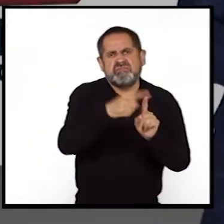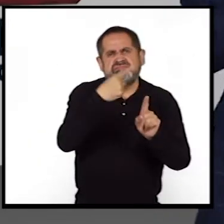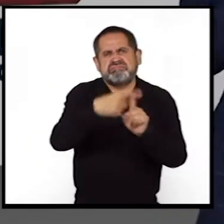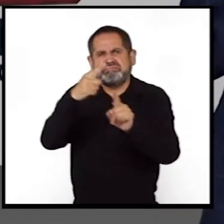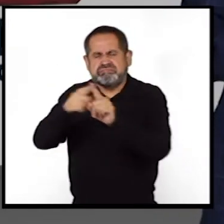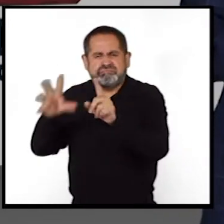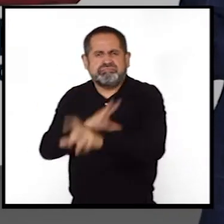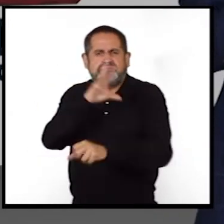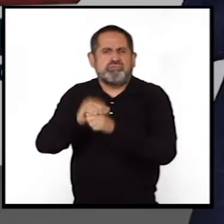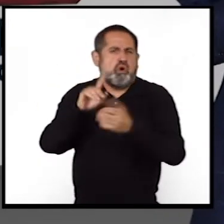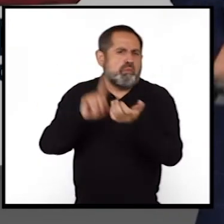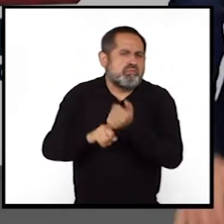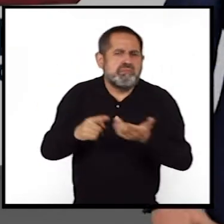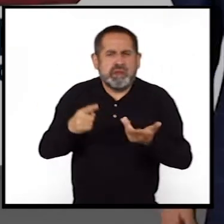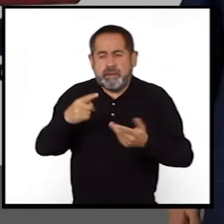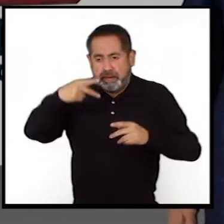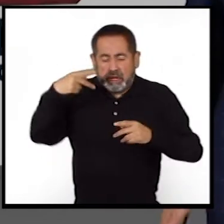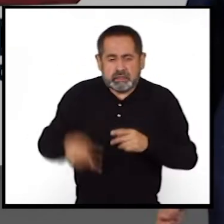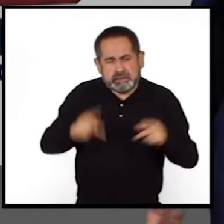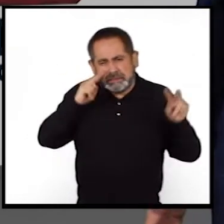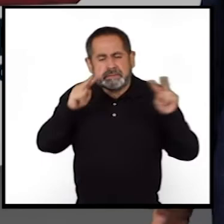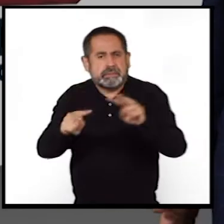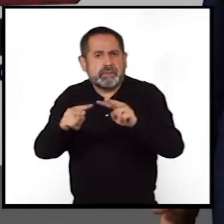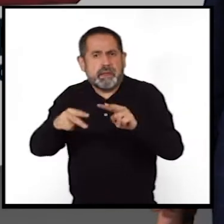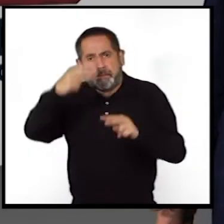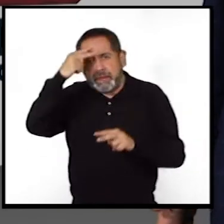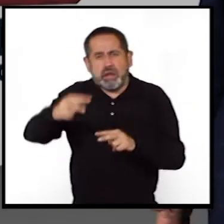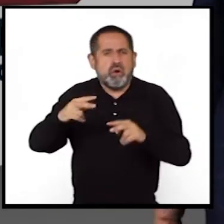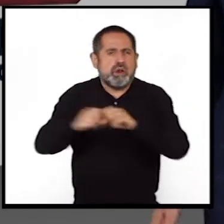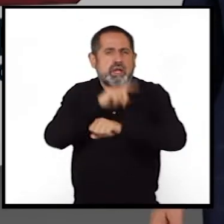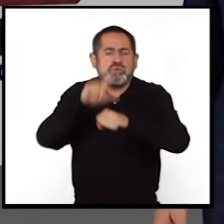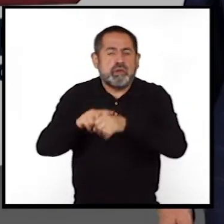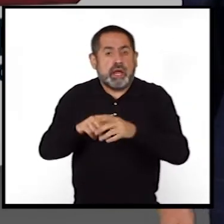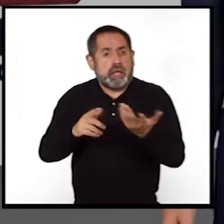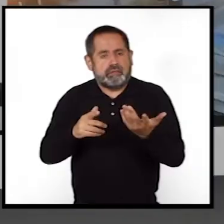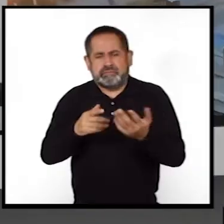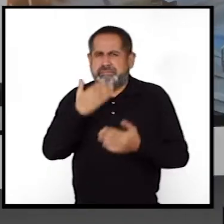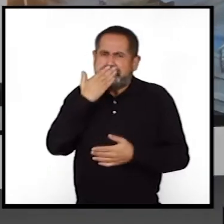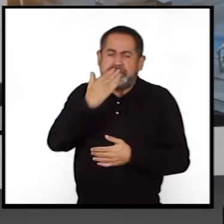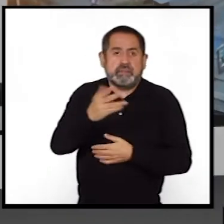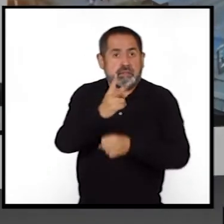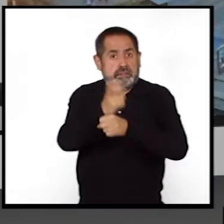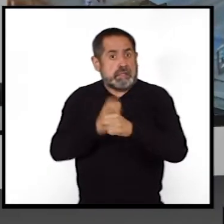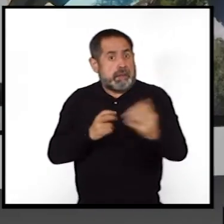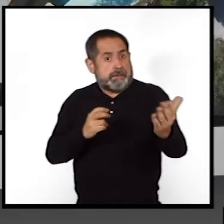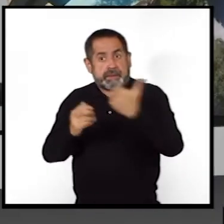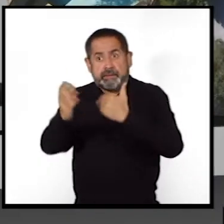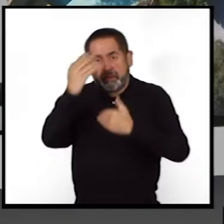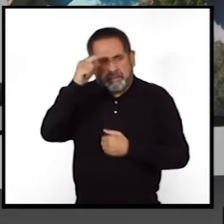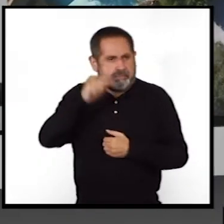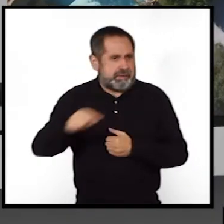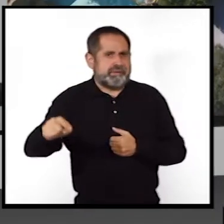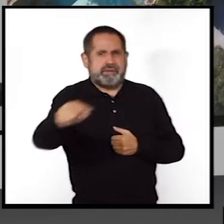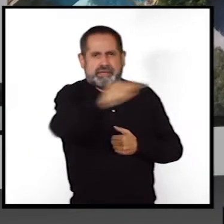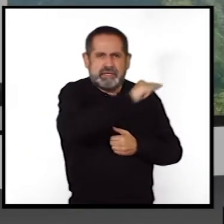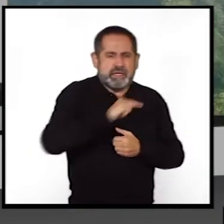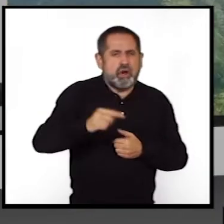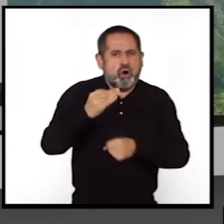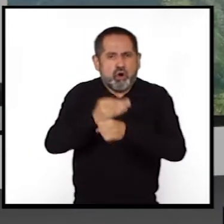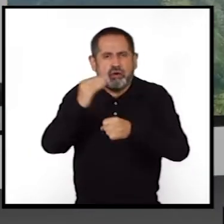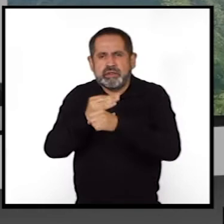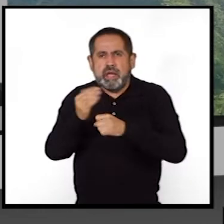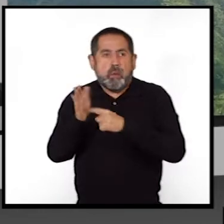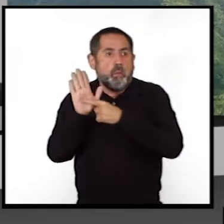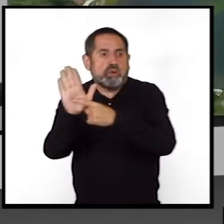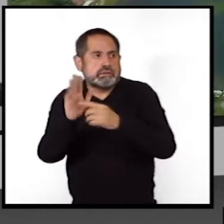preciosas joyas para el turismo local, nacional e internacional. Aprovecho para invitar a los protagonistas